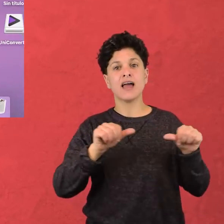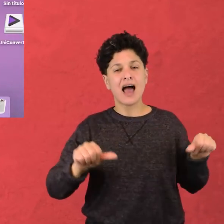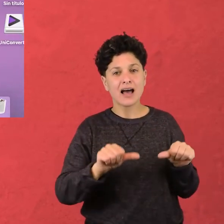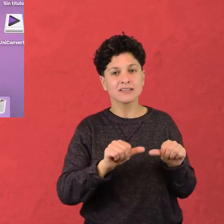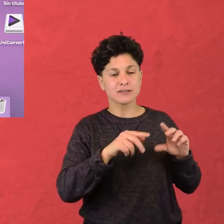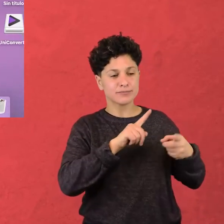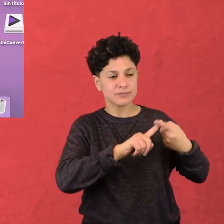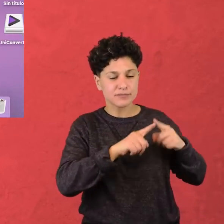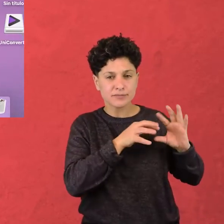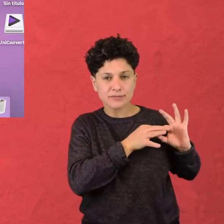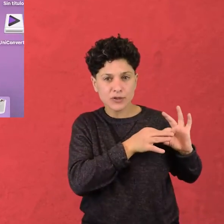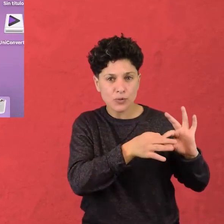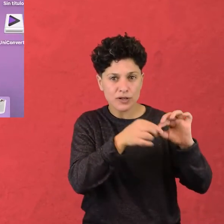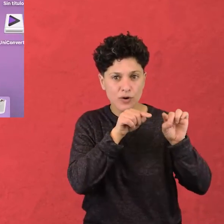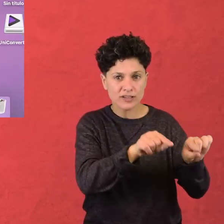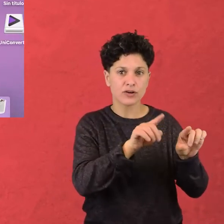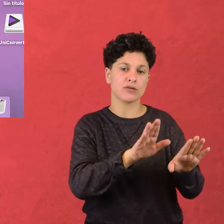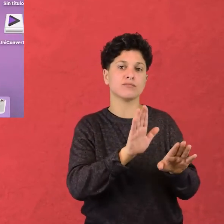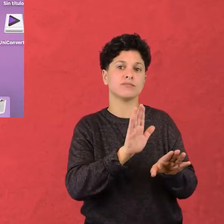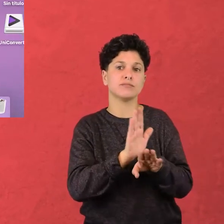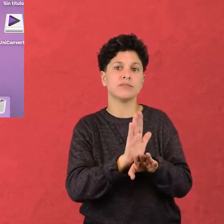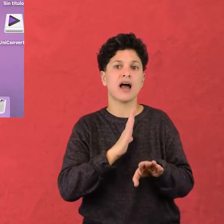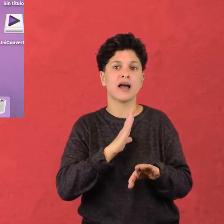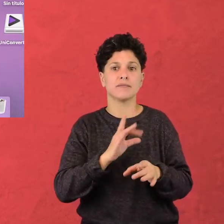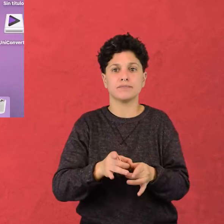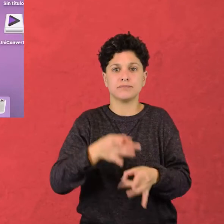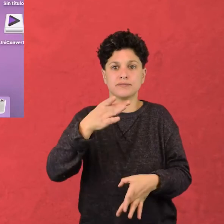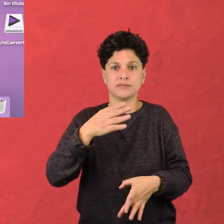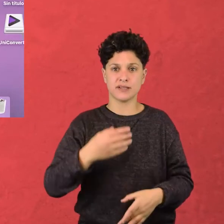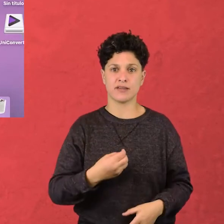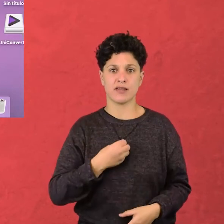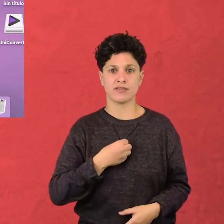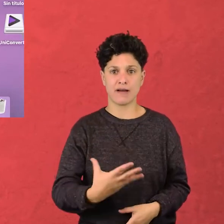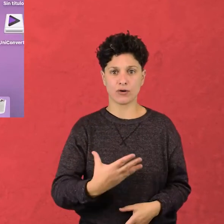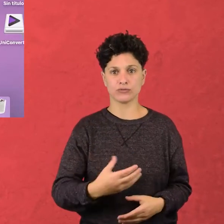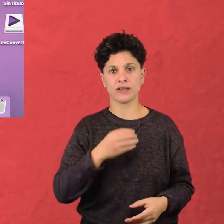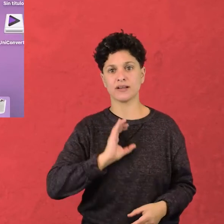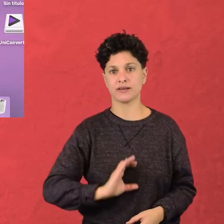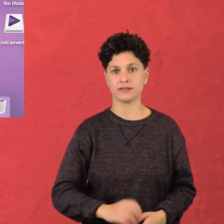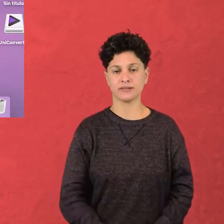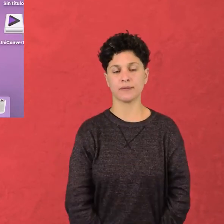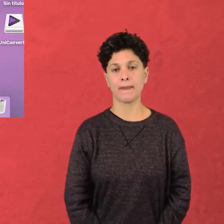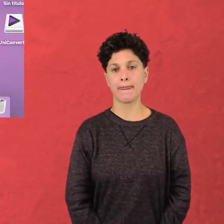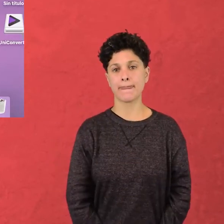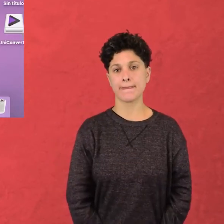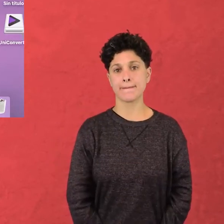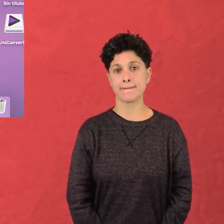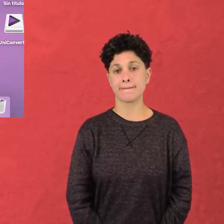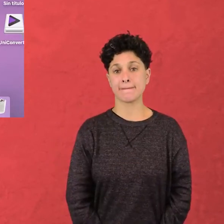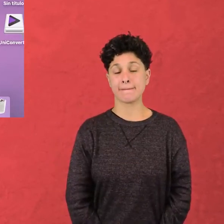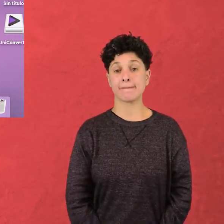El hombre que tenga una voluntad estable y actúe con arreglo a ella representa la pieza maestra del